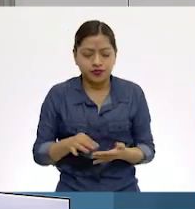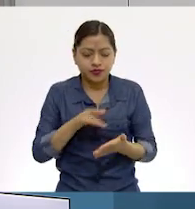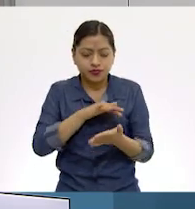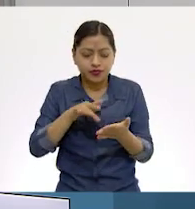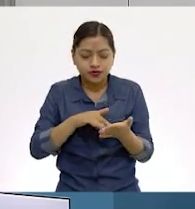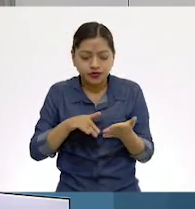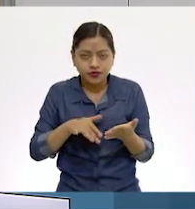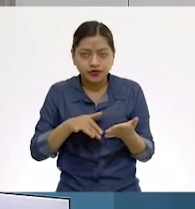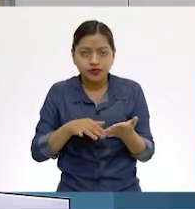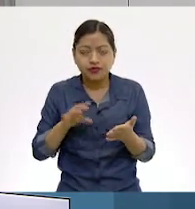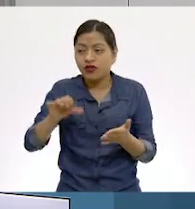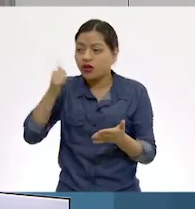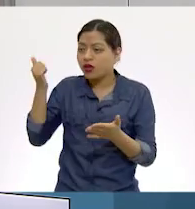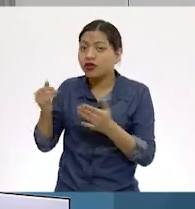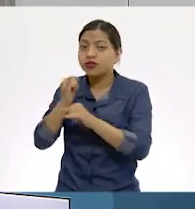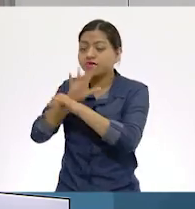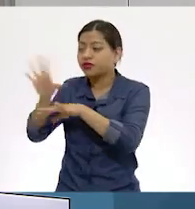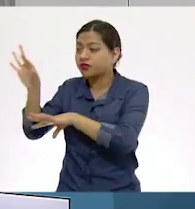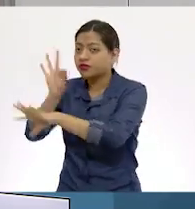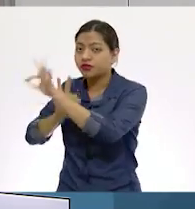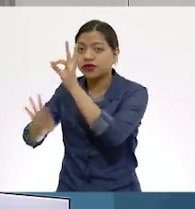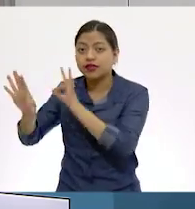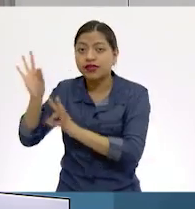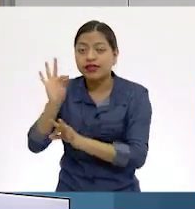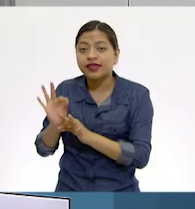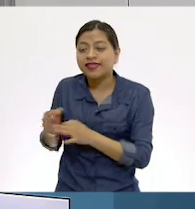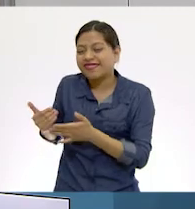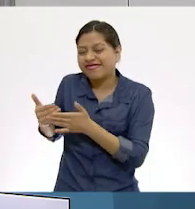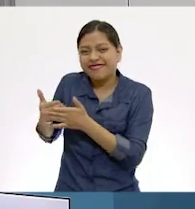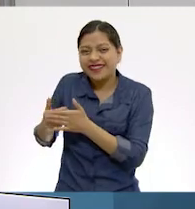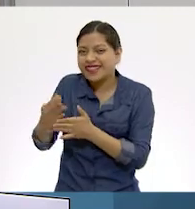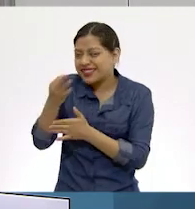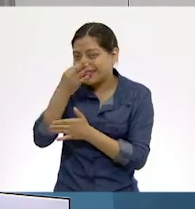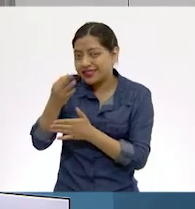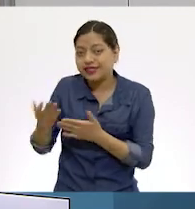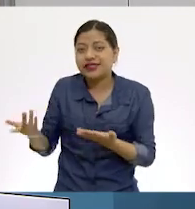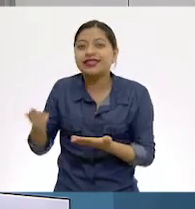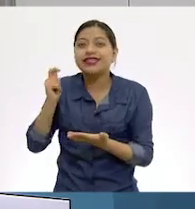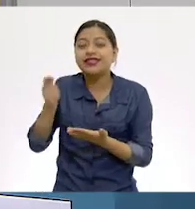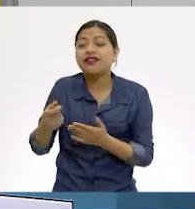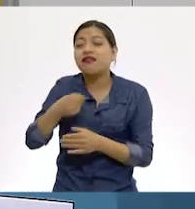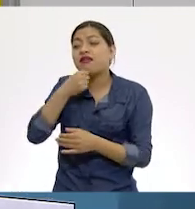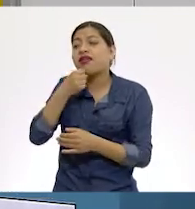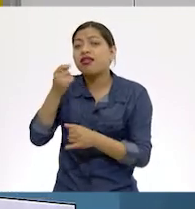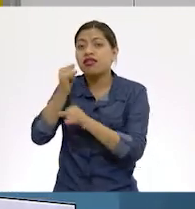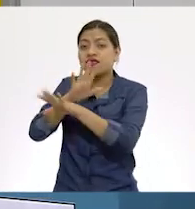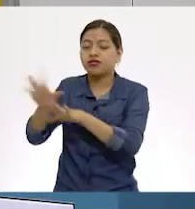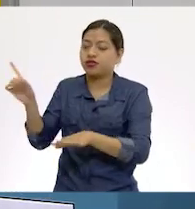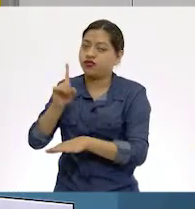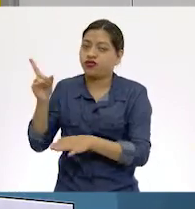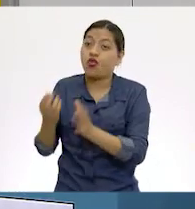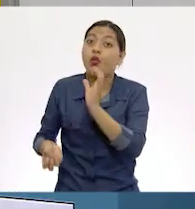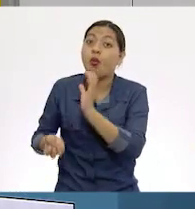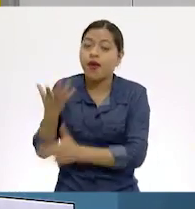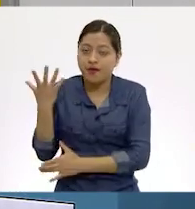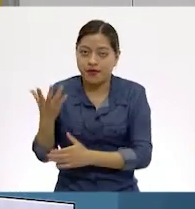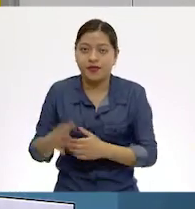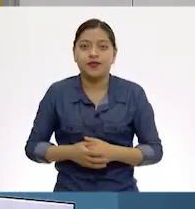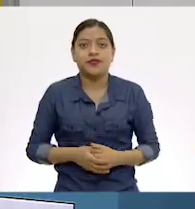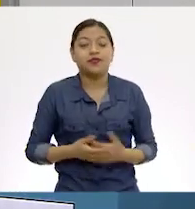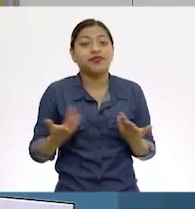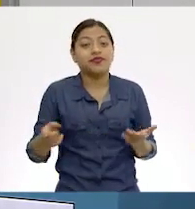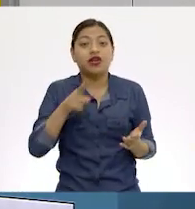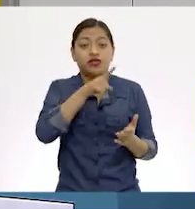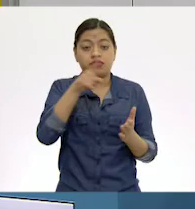recientes. Eso permite estar actualizado y que nuestro texto no pierda vigencia. Bien, han dicho los datos más importantes que necesitamos poner en una